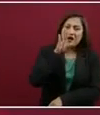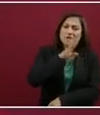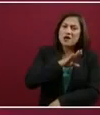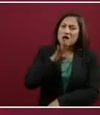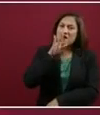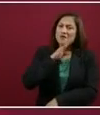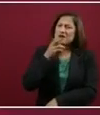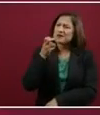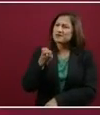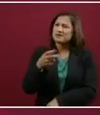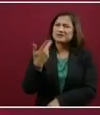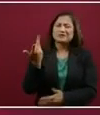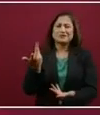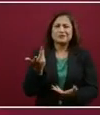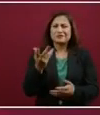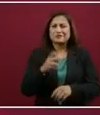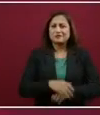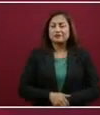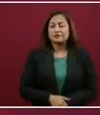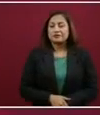Si